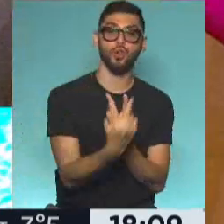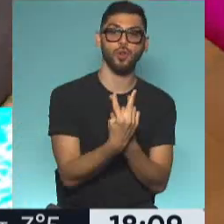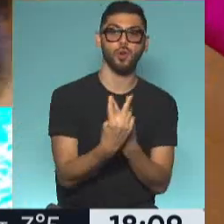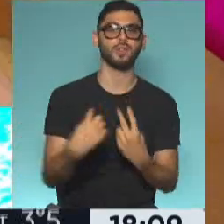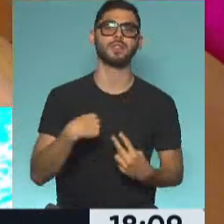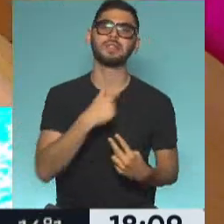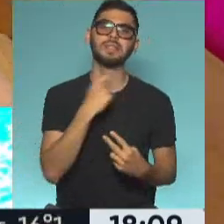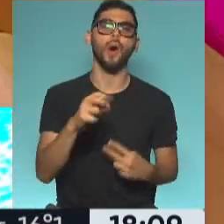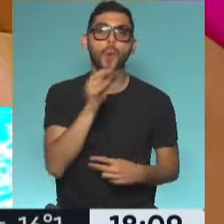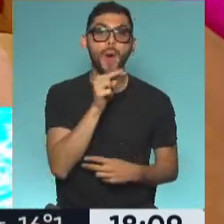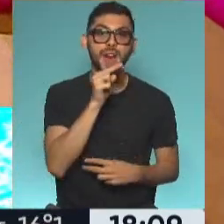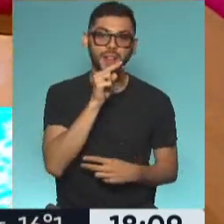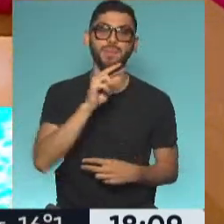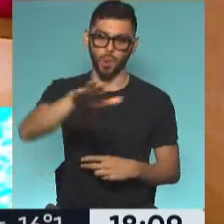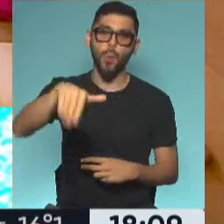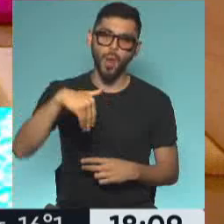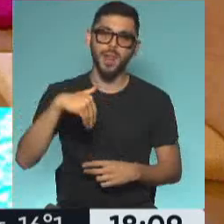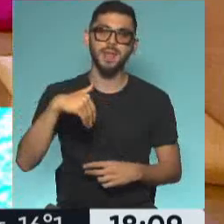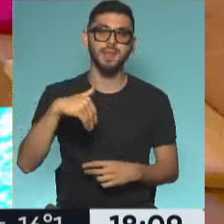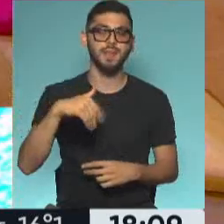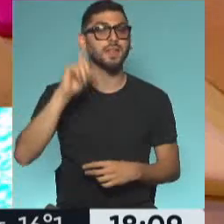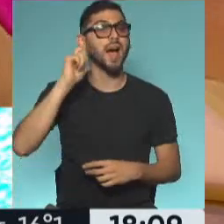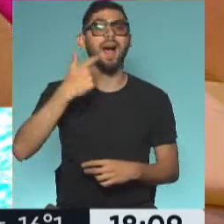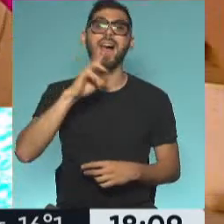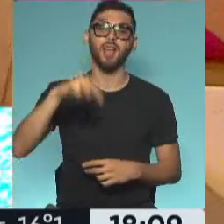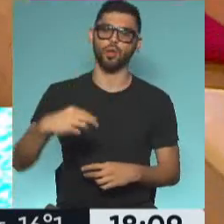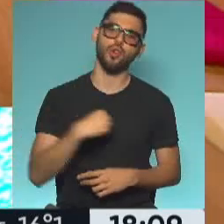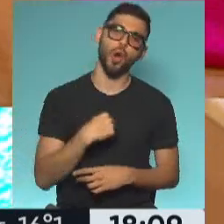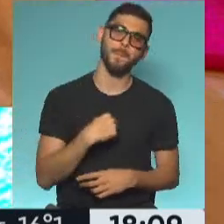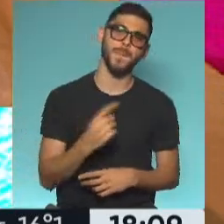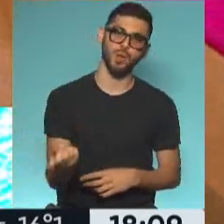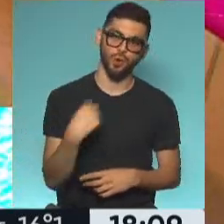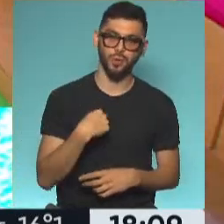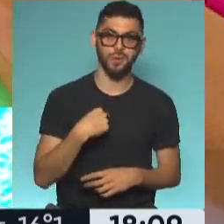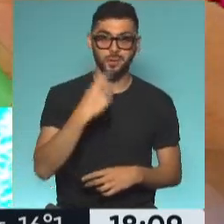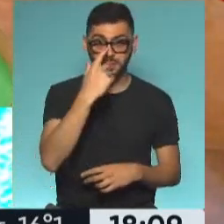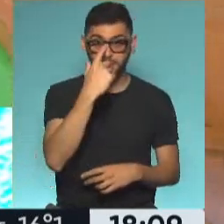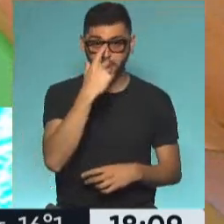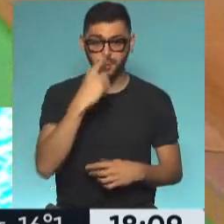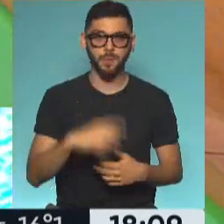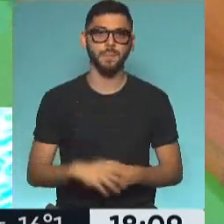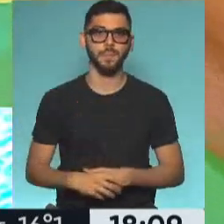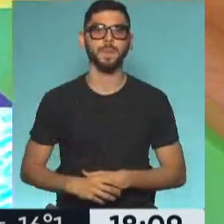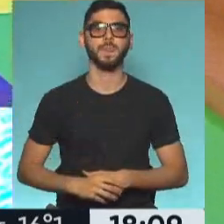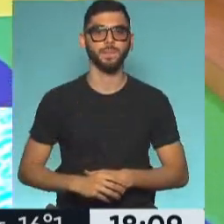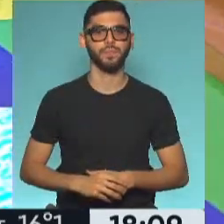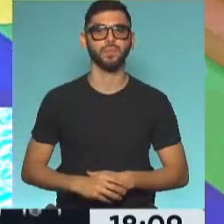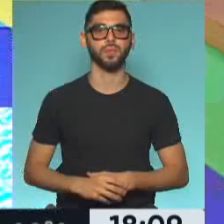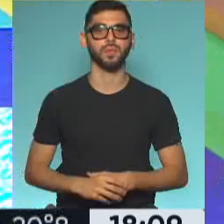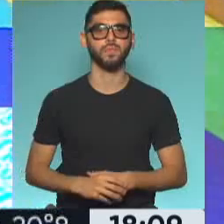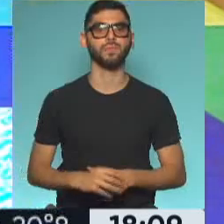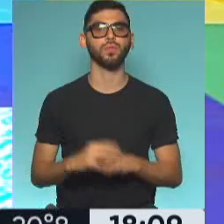verde. ¿Puedo? ¿Usted quiere el verde? Perfecto. Gastoncito, venga conmigo hacia este lugar. Azul, perfecto. Perfecto. Bueno, vamos a hacer lo